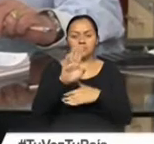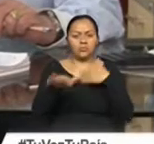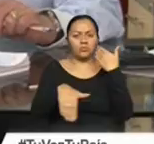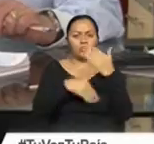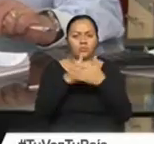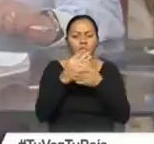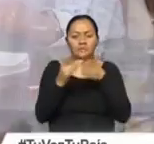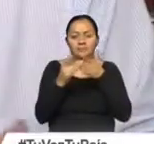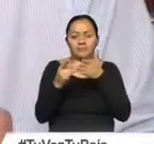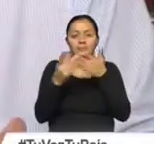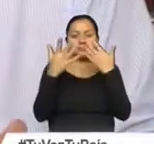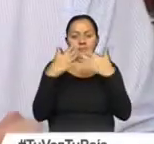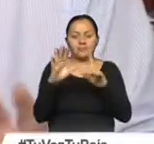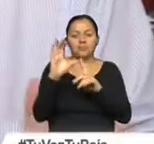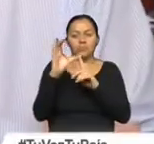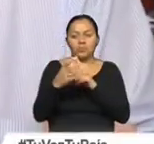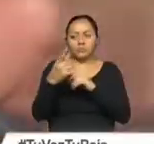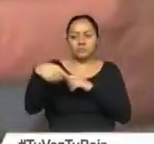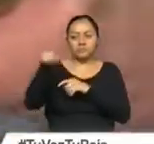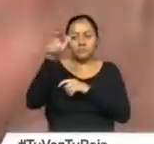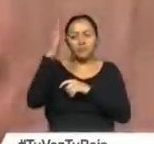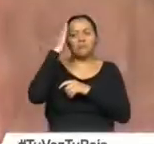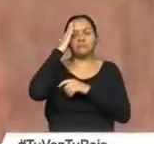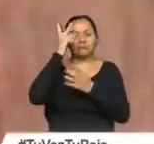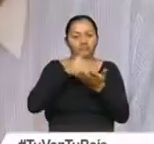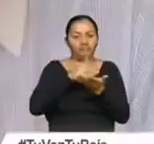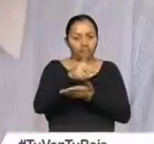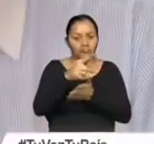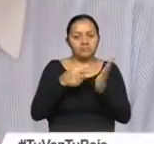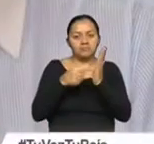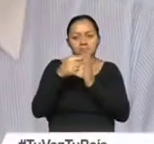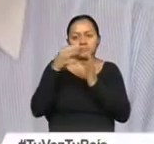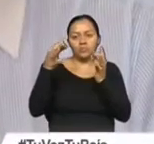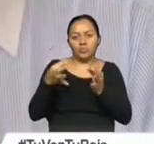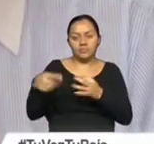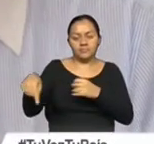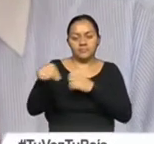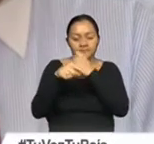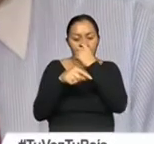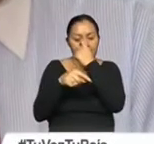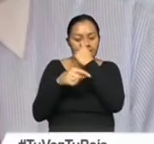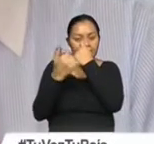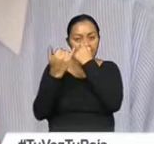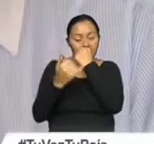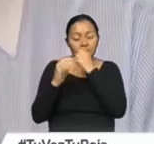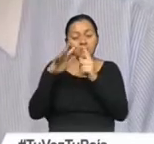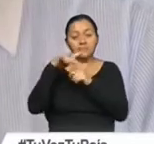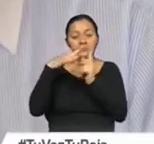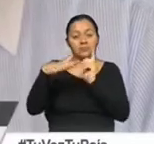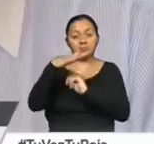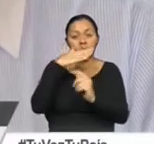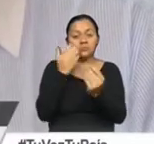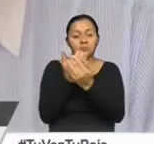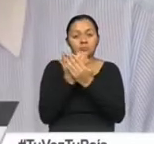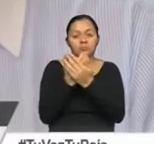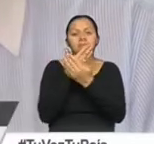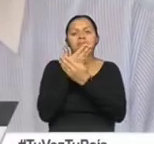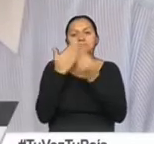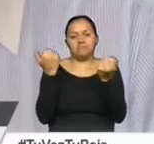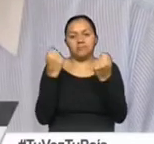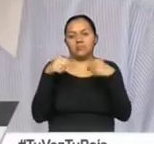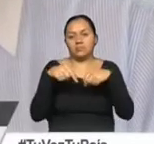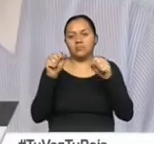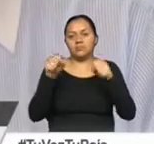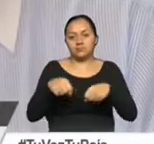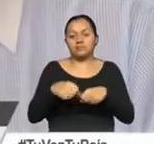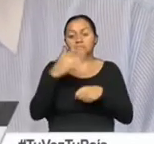ya existente cultura tributaria en el país. La situación económica mejora sustancialmente